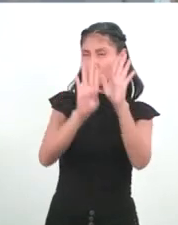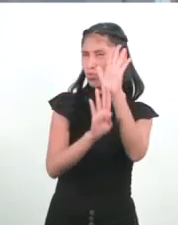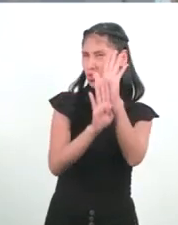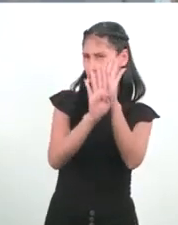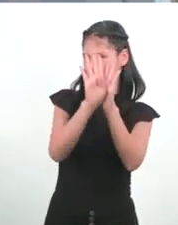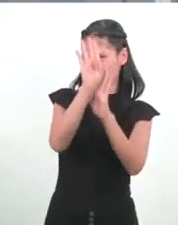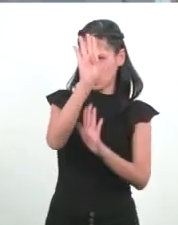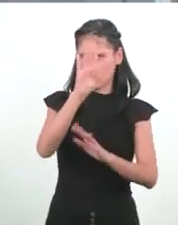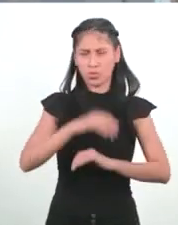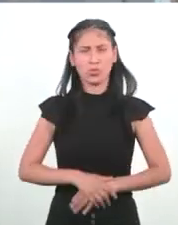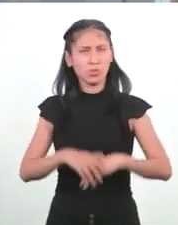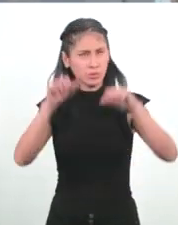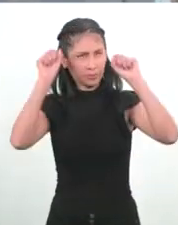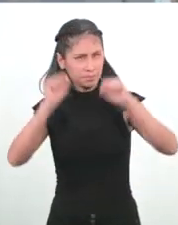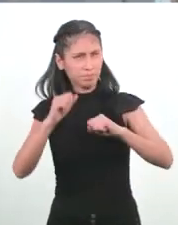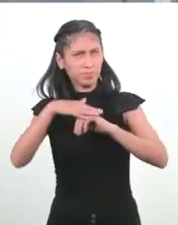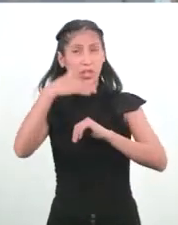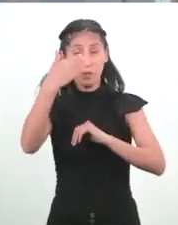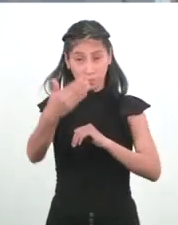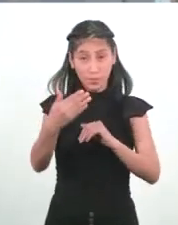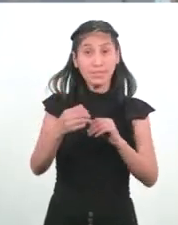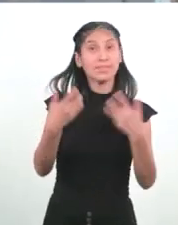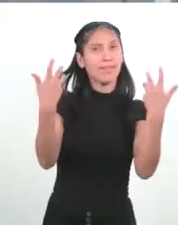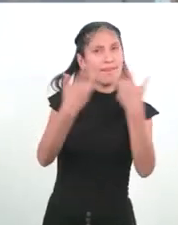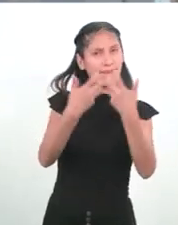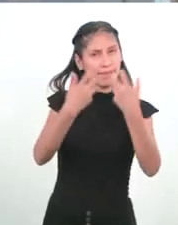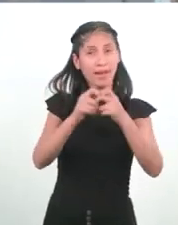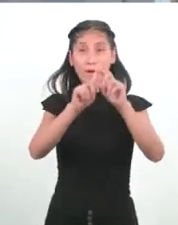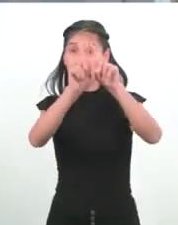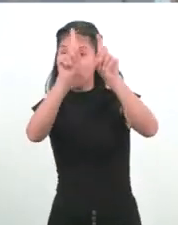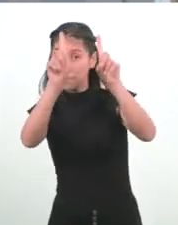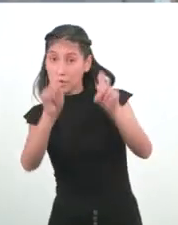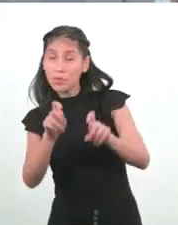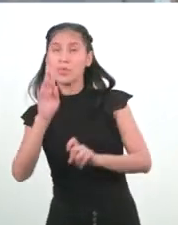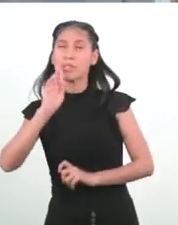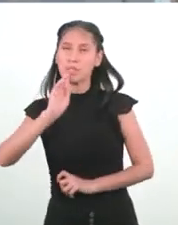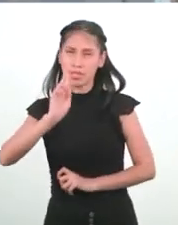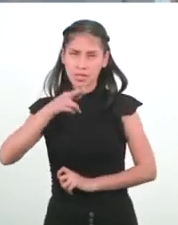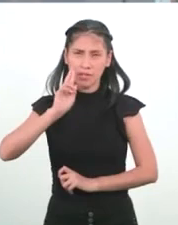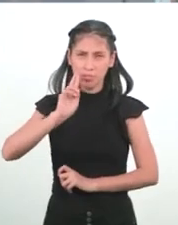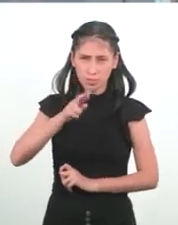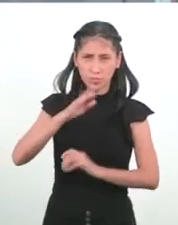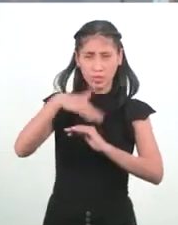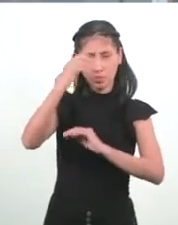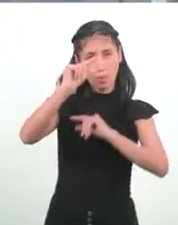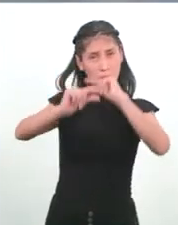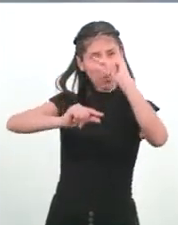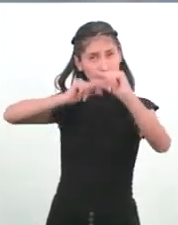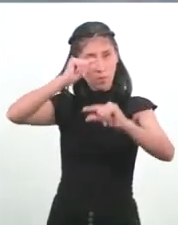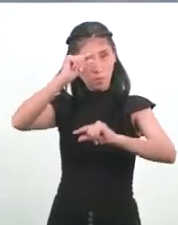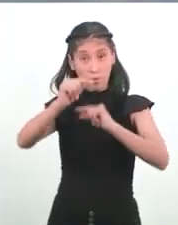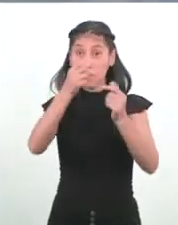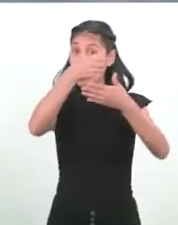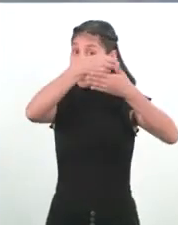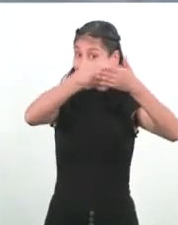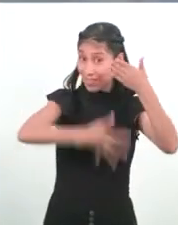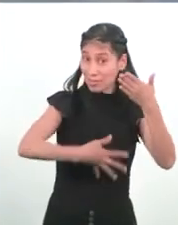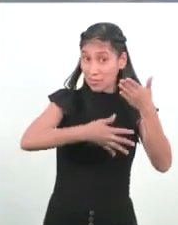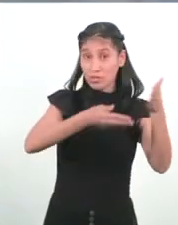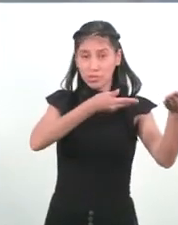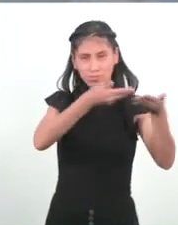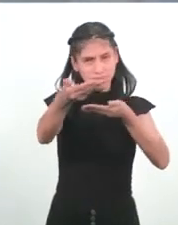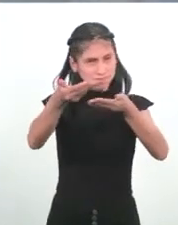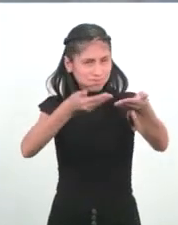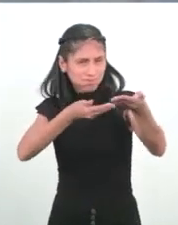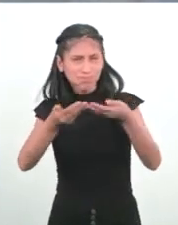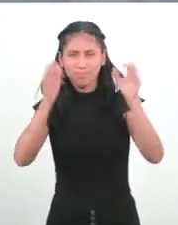ingresa al intercambio de preguntas y respuestas para que poco a poco se vaya construyendo de manera compartida el texto.